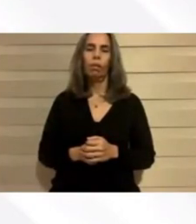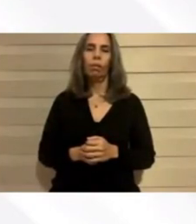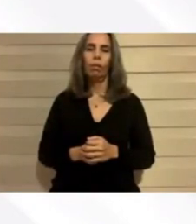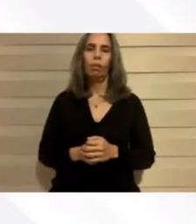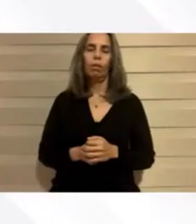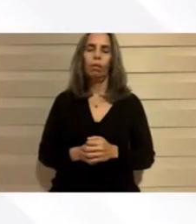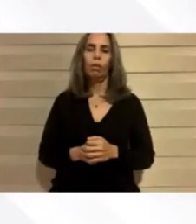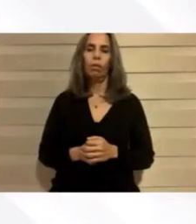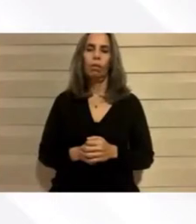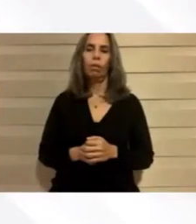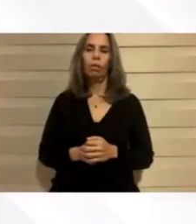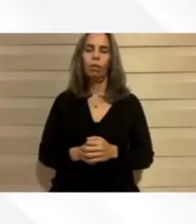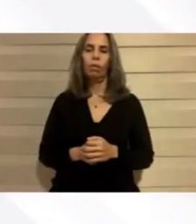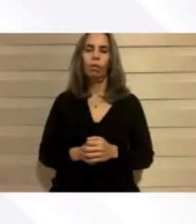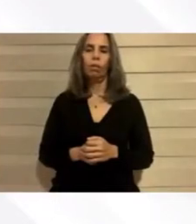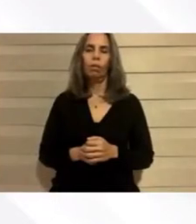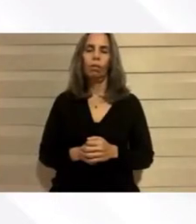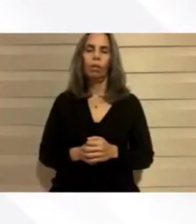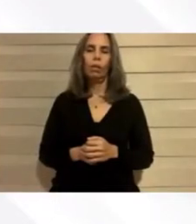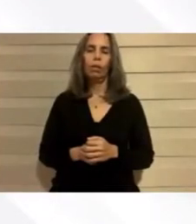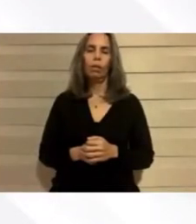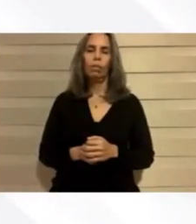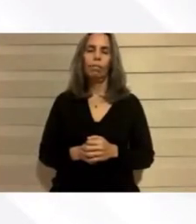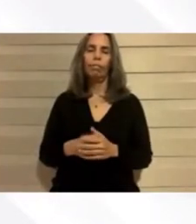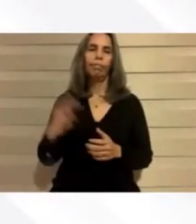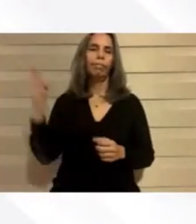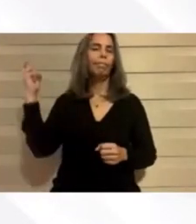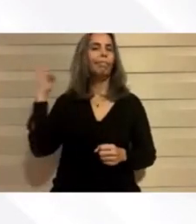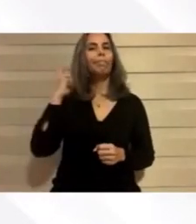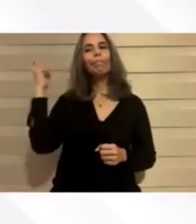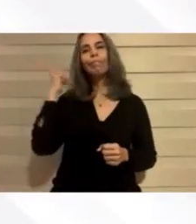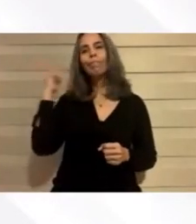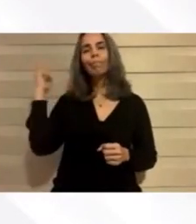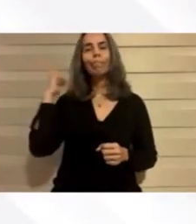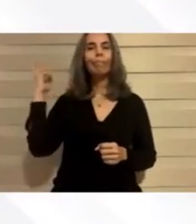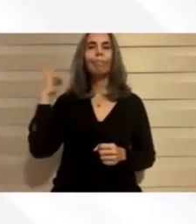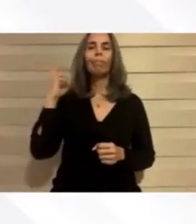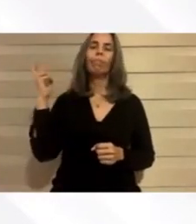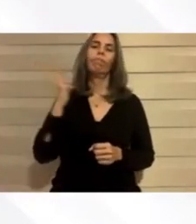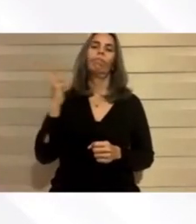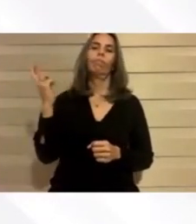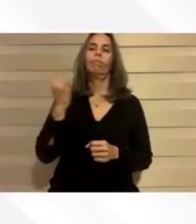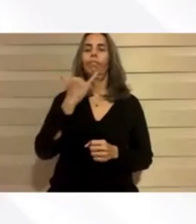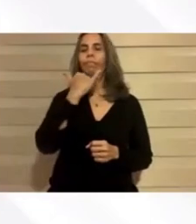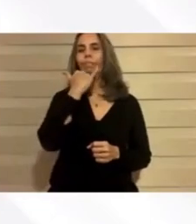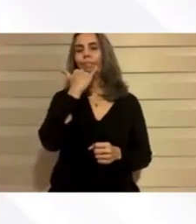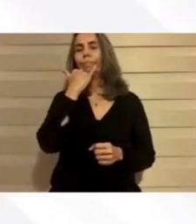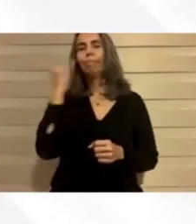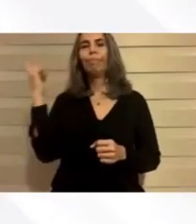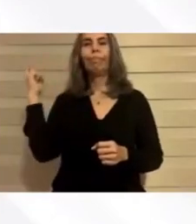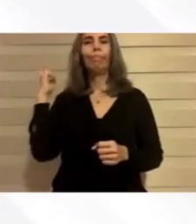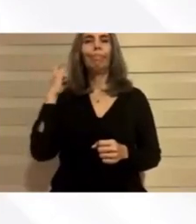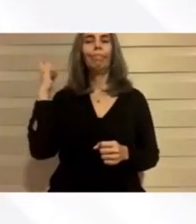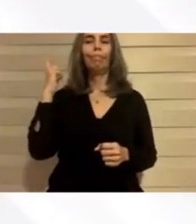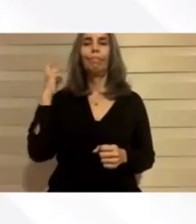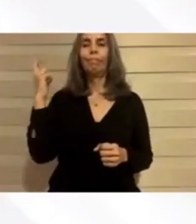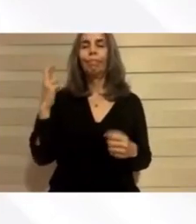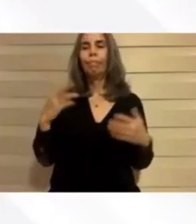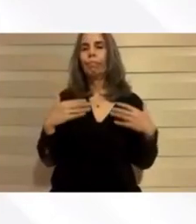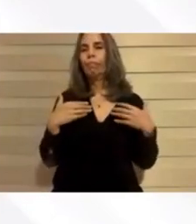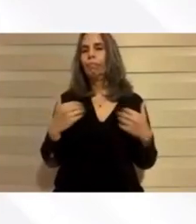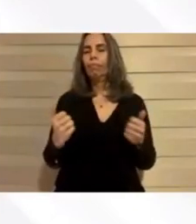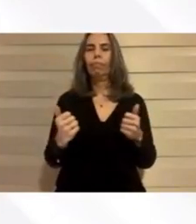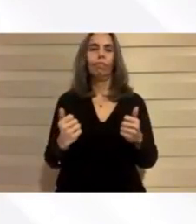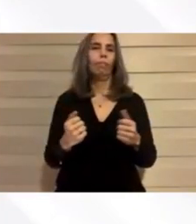favor de donar algunos materiales pedagógicos que todas las maestras y todos los estudiantes pueden consultar en nuestra